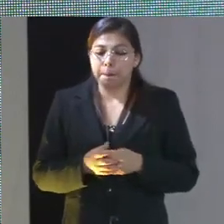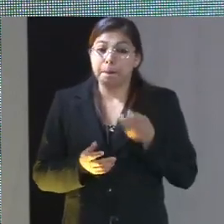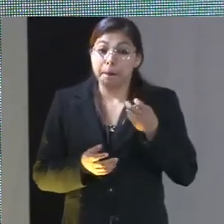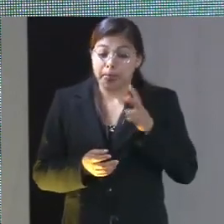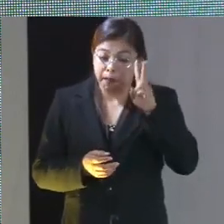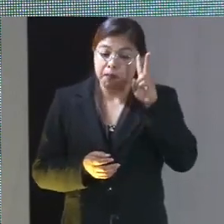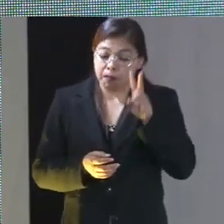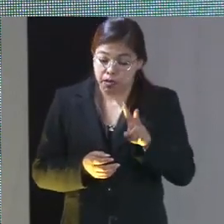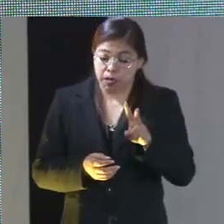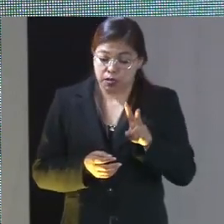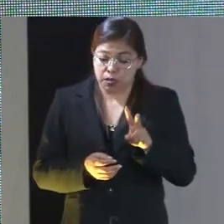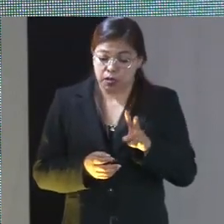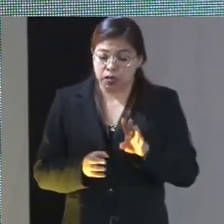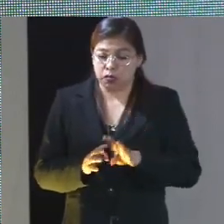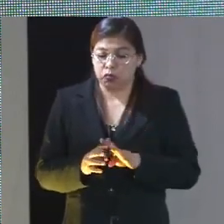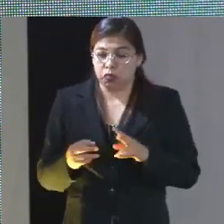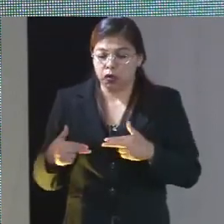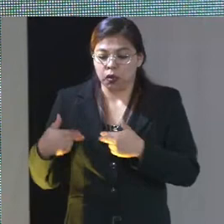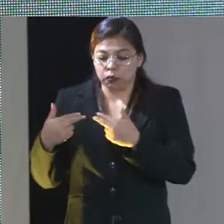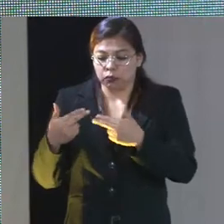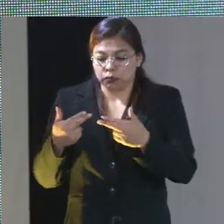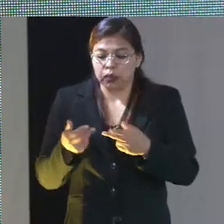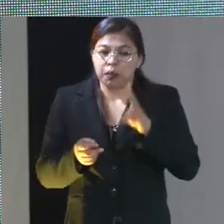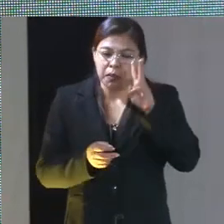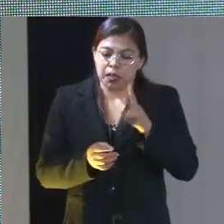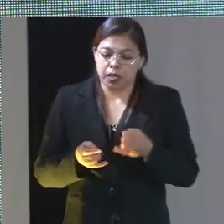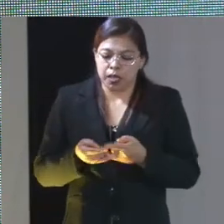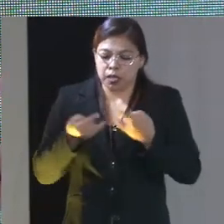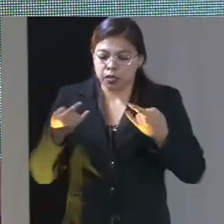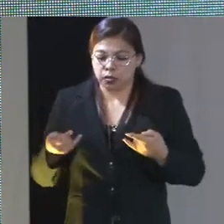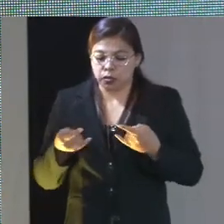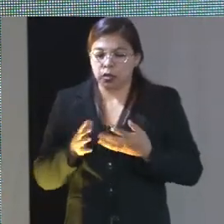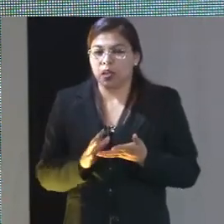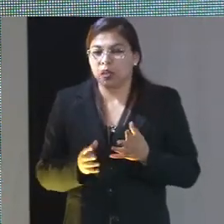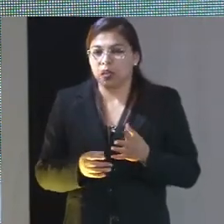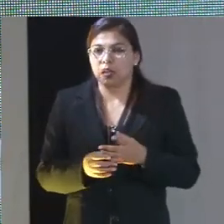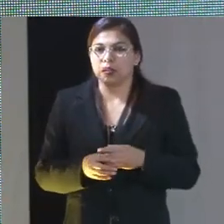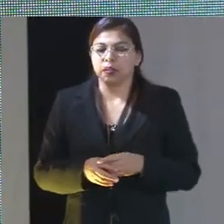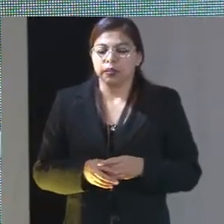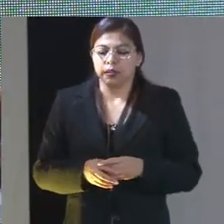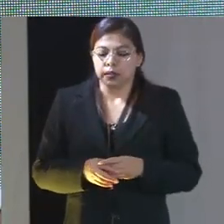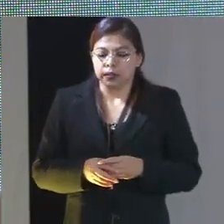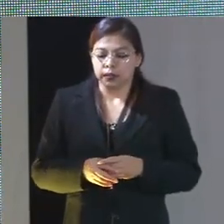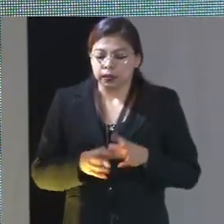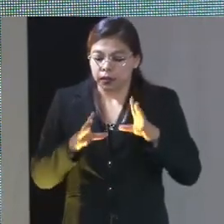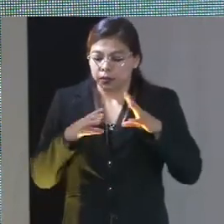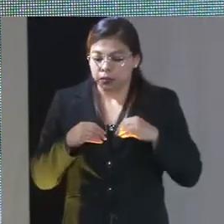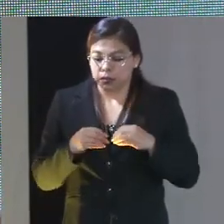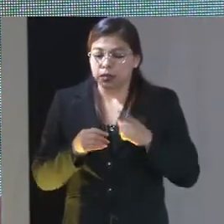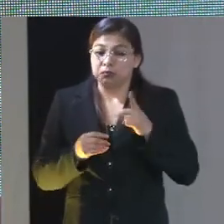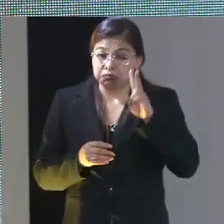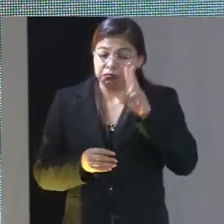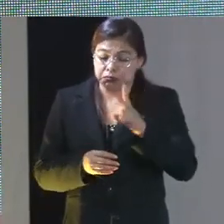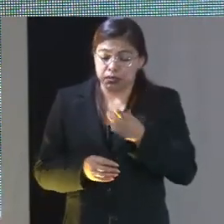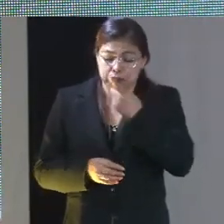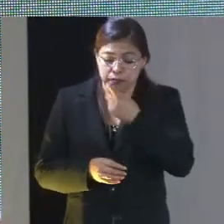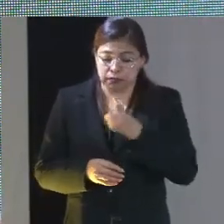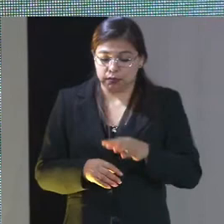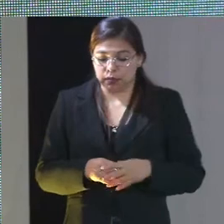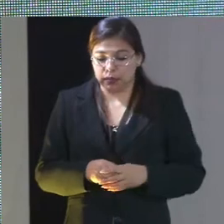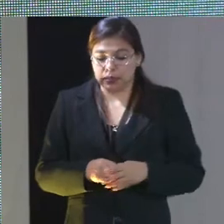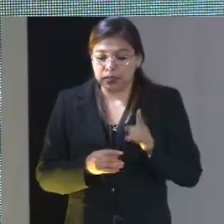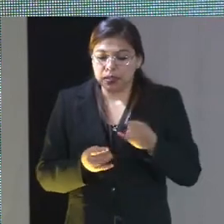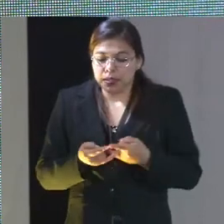el verdadero autor, y no Bernal Díaz, de la verdadera historia de la conquista de la Nueva España. Es legítimo hacer revisionismo